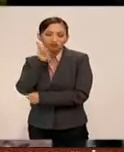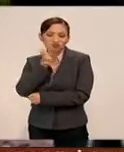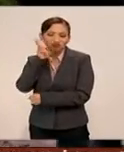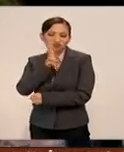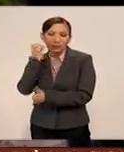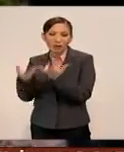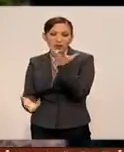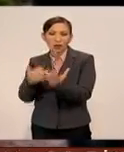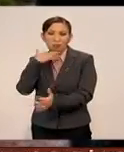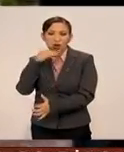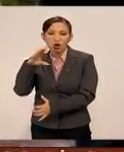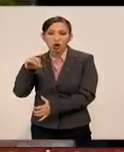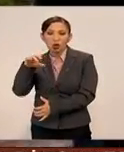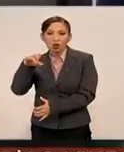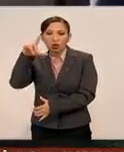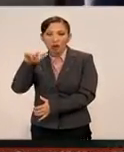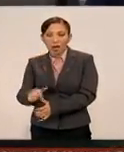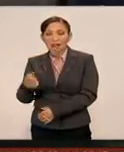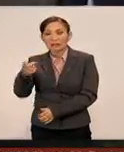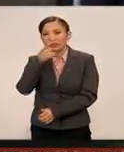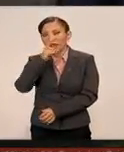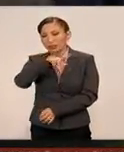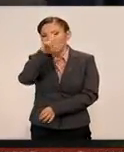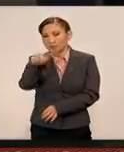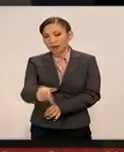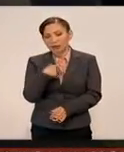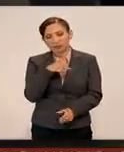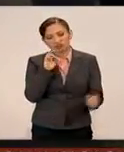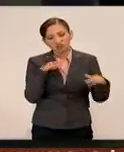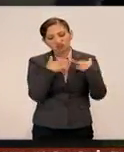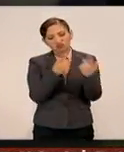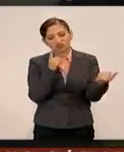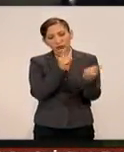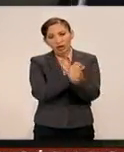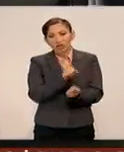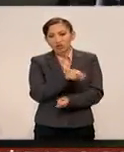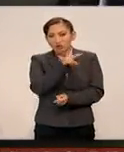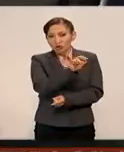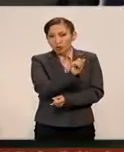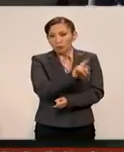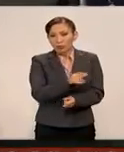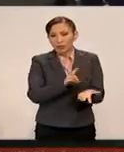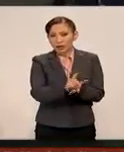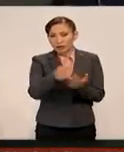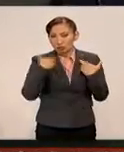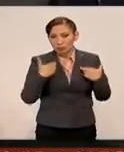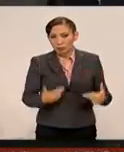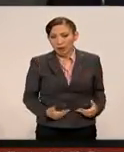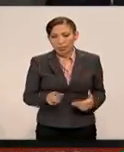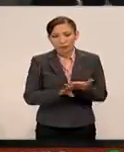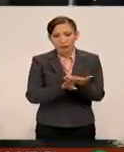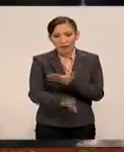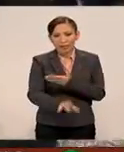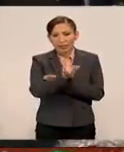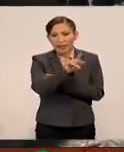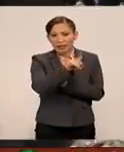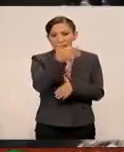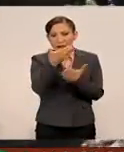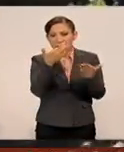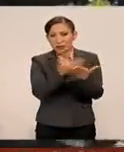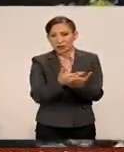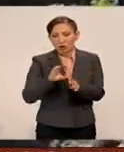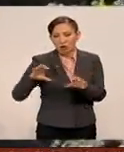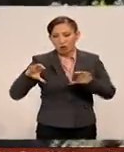de fuego en el basurero de Cocula. Esto lo dijo luego de sostener una reunión con el subprocurador de Derechos Humanos, Prevención del Delito y Servicios a